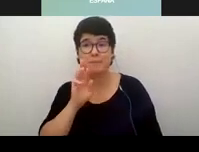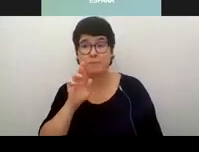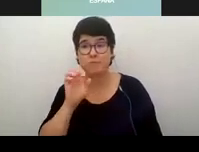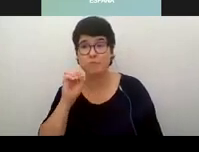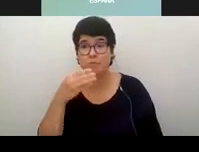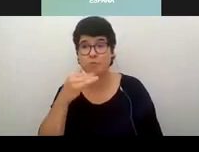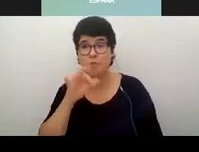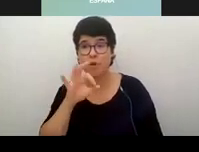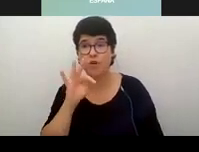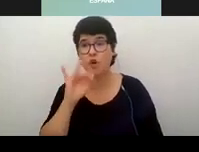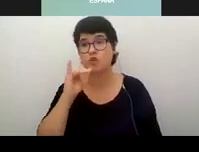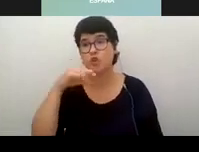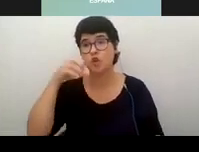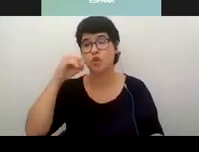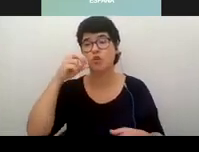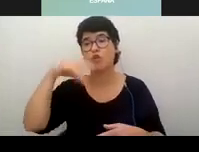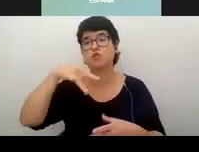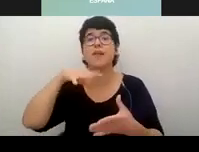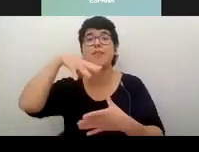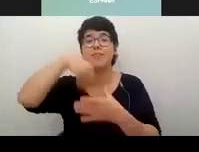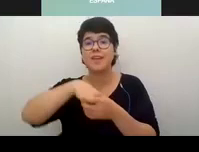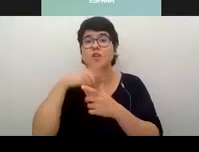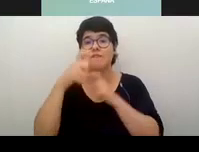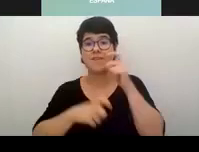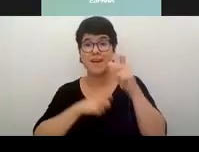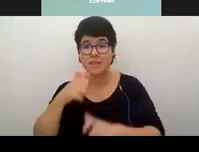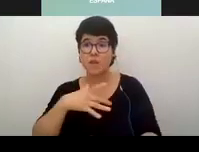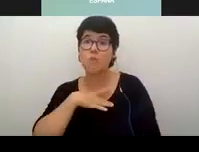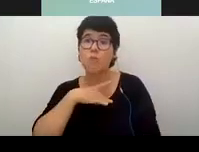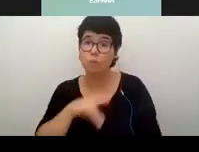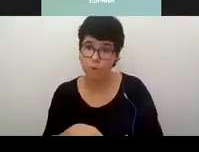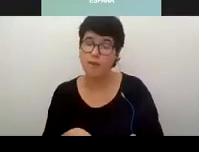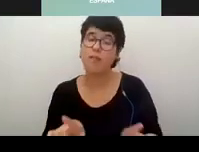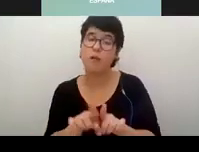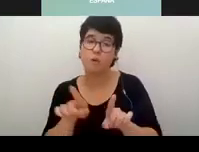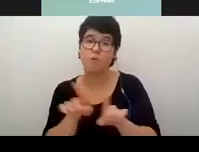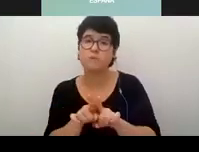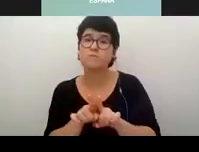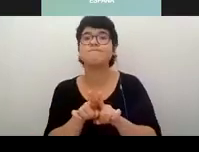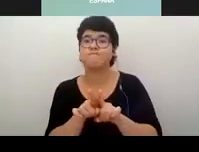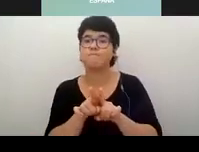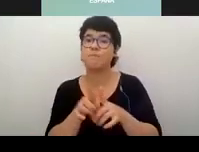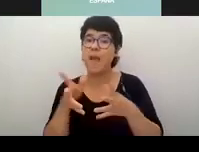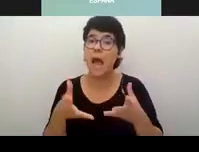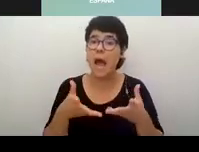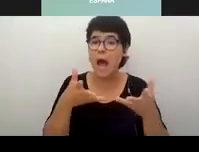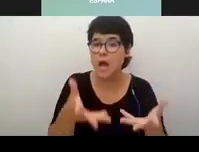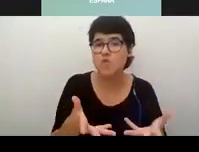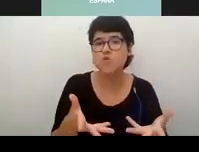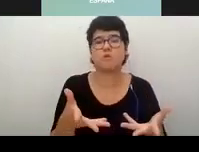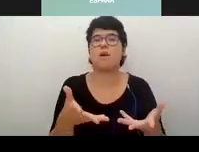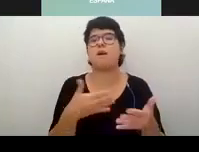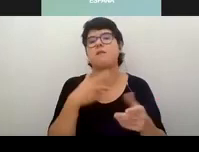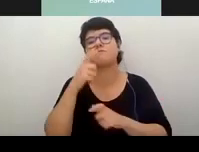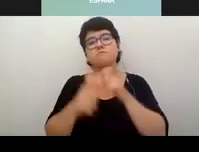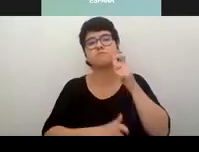base de bacterias, también puede condicionar la presencia de un microbioma, una microbiota adecuada